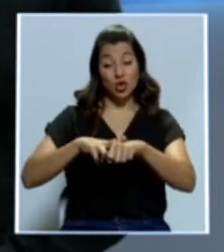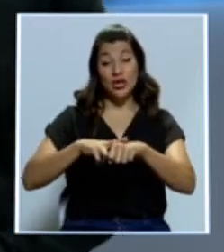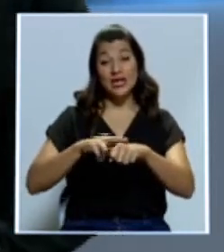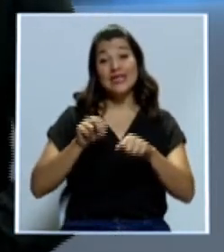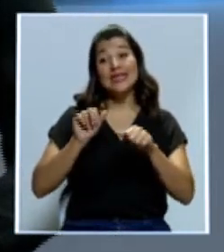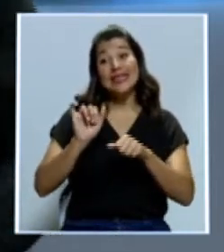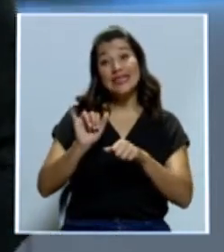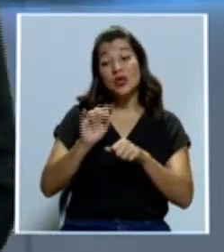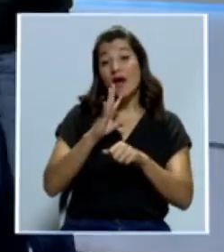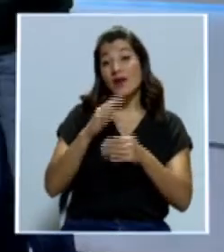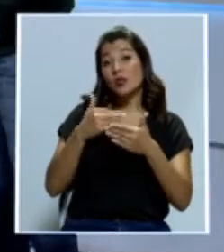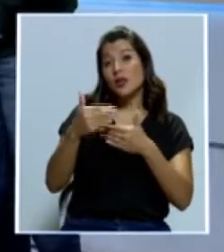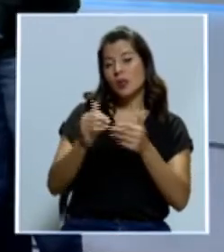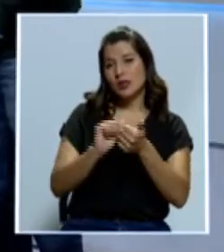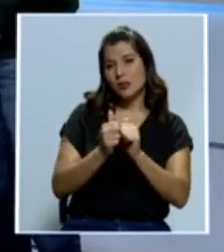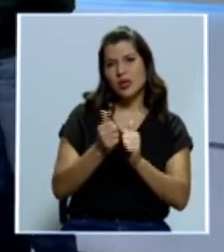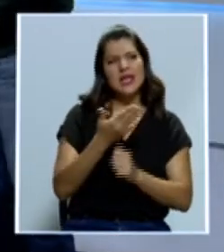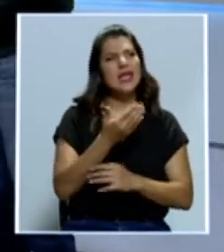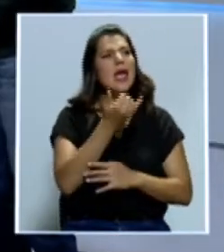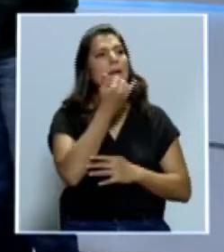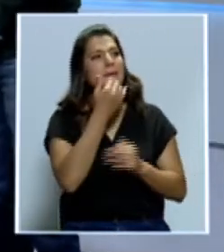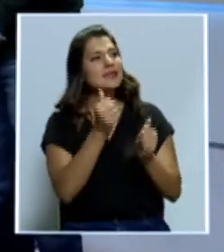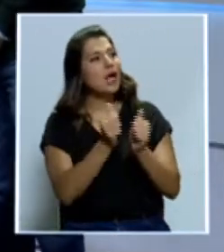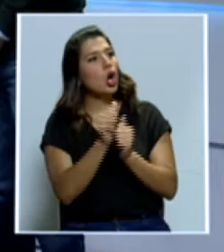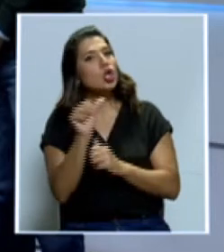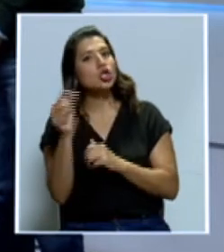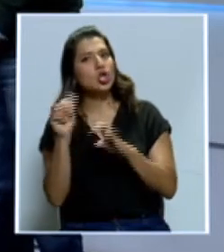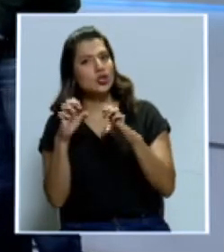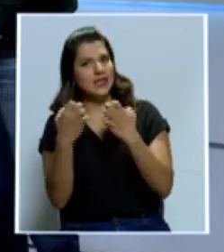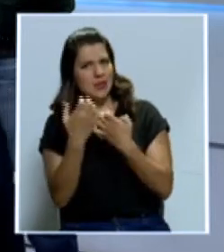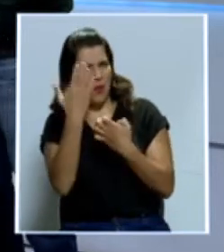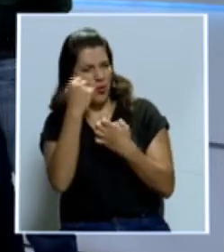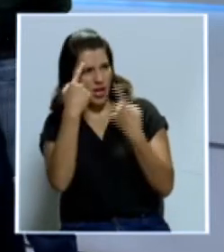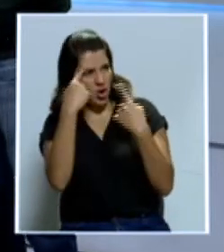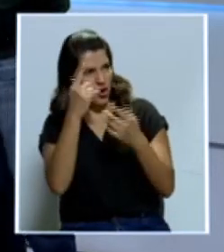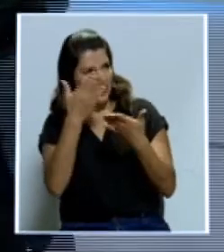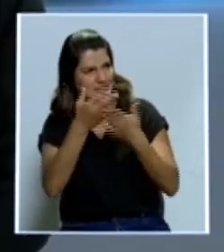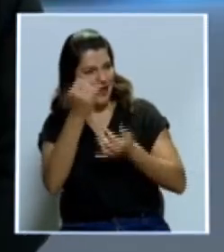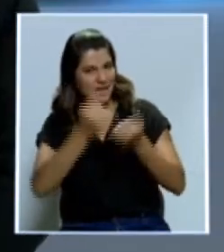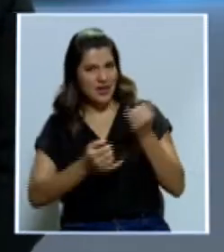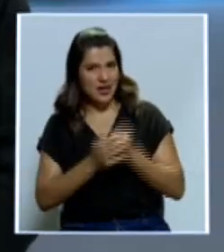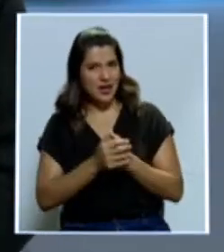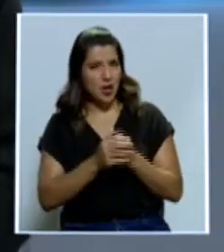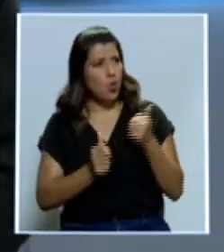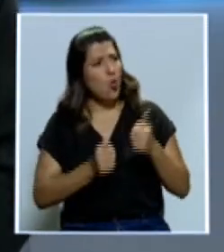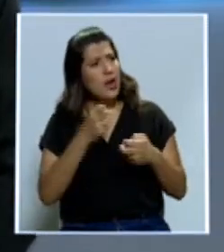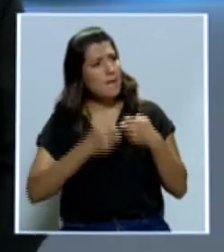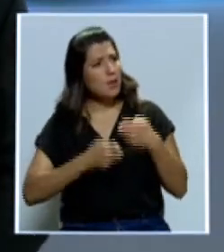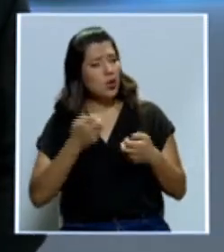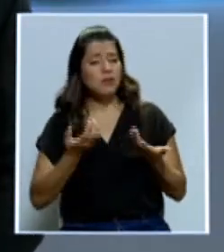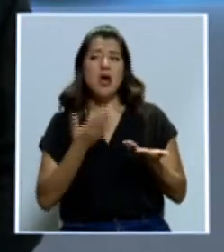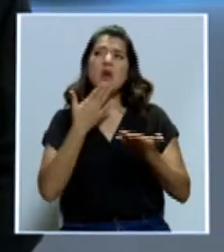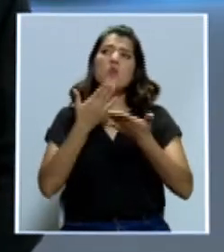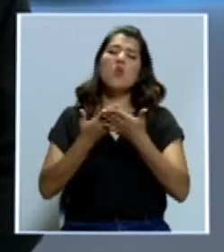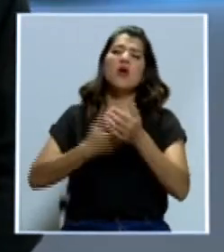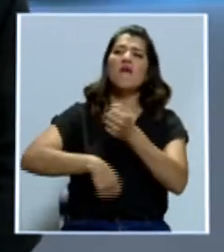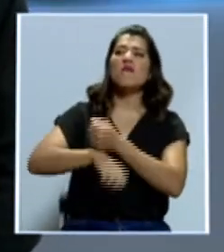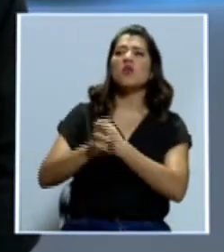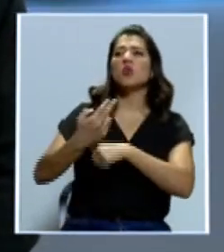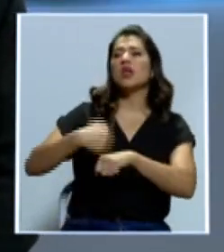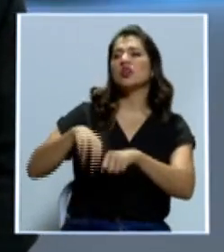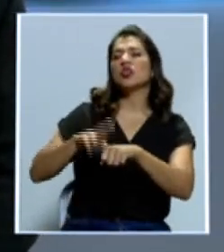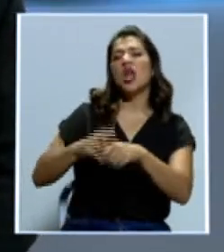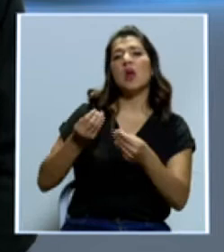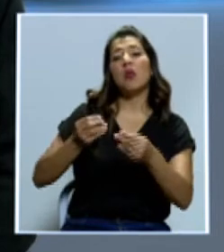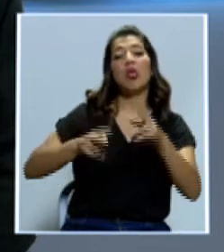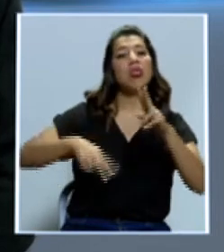vamos a hablar en los deportes más adelante. ¿Y qué es lo que ha pasado con estos otros equipos? ¿Cuál podría ser el problema ahí? Bueno, el fútbol nacional es muy